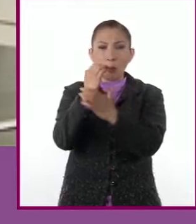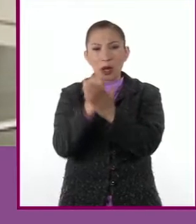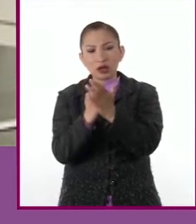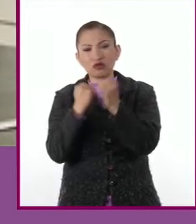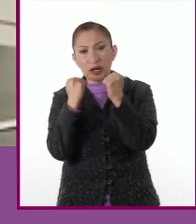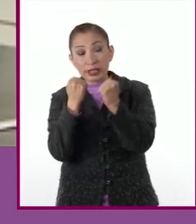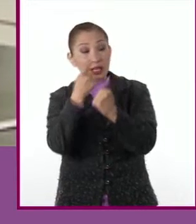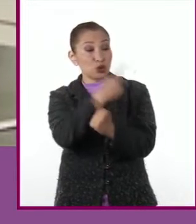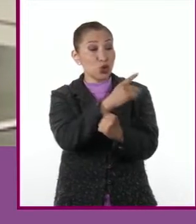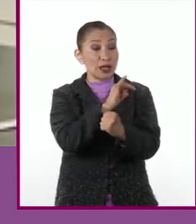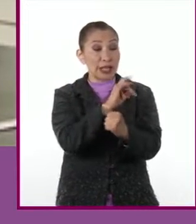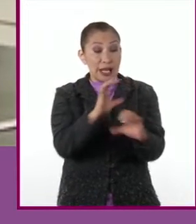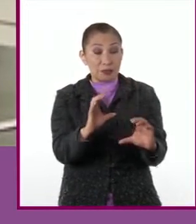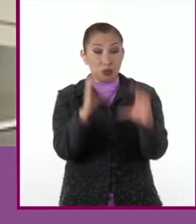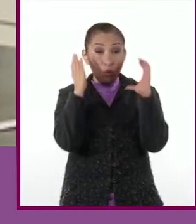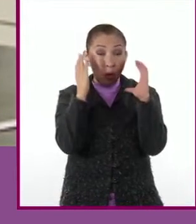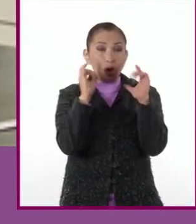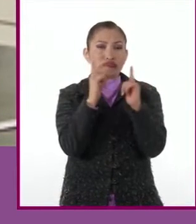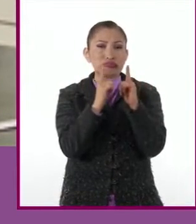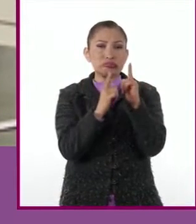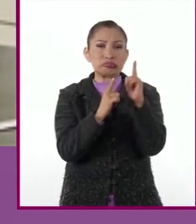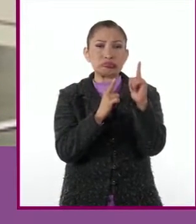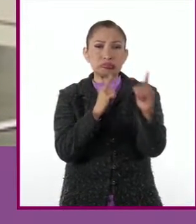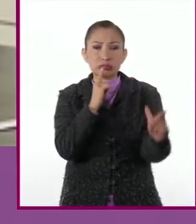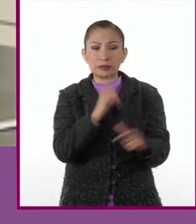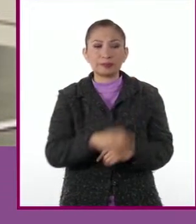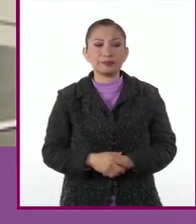aceleración, ya que cambia la velocidad.